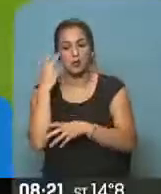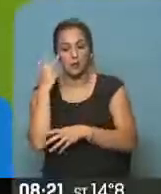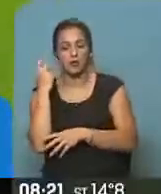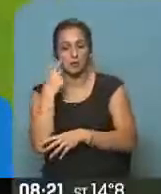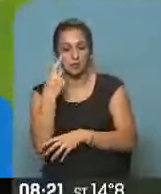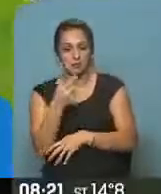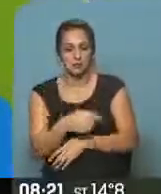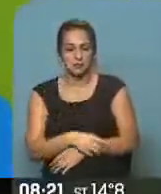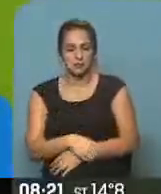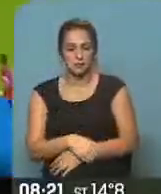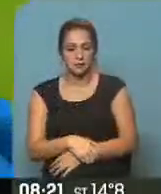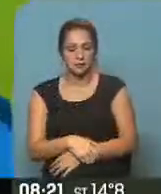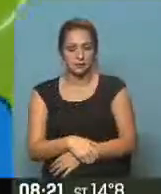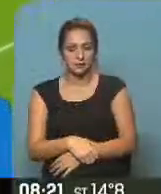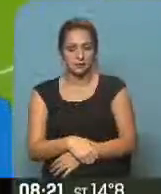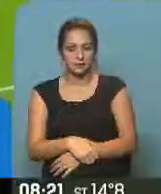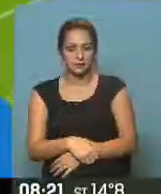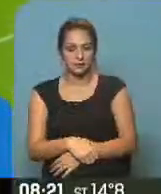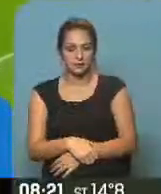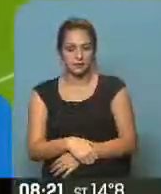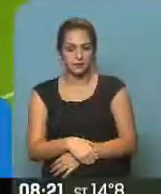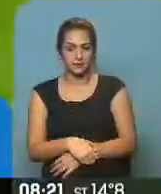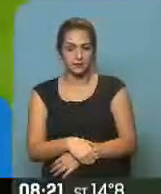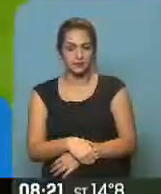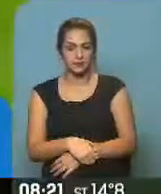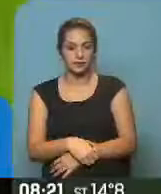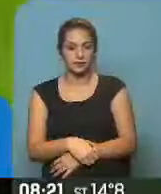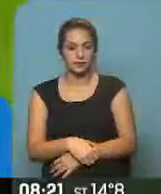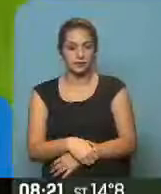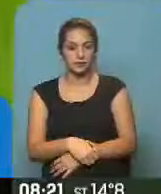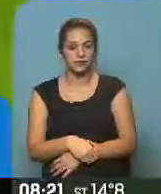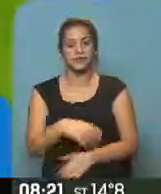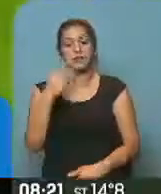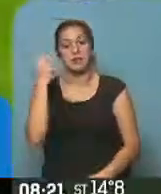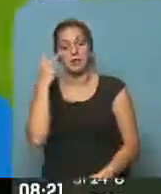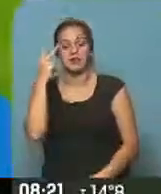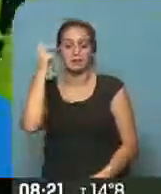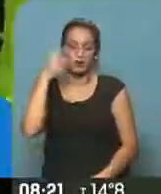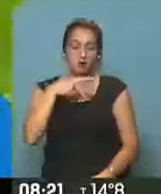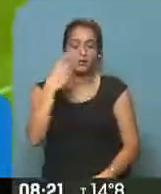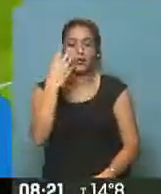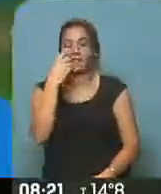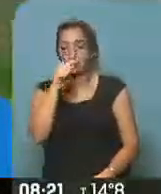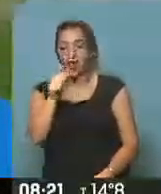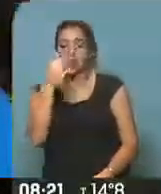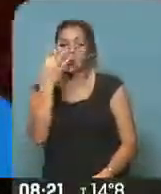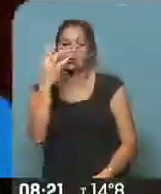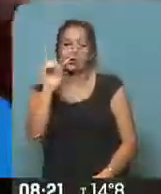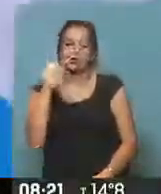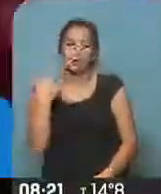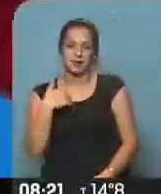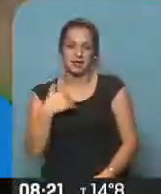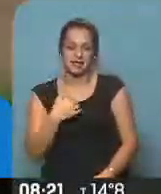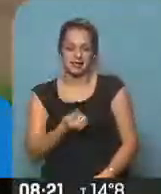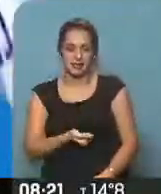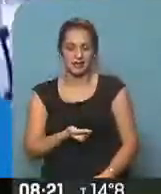para ceder justamente al 10. Y aquí una de Messi para Agüero, resultado final de 4-0 para Argentina, que obviamente tiene que ver